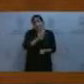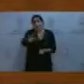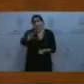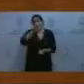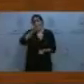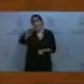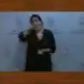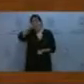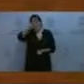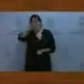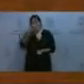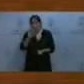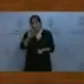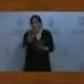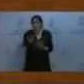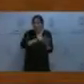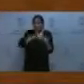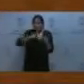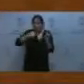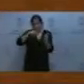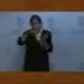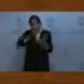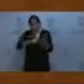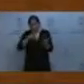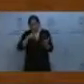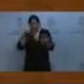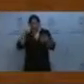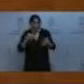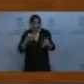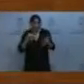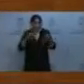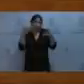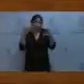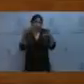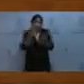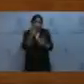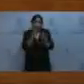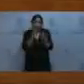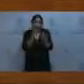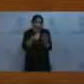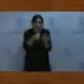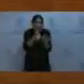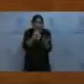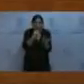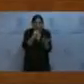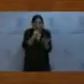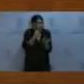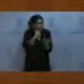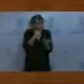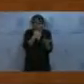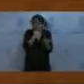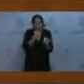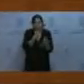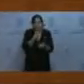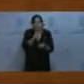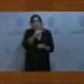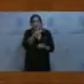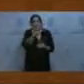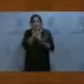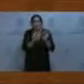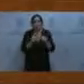yo, porque desde luego el Consejo Consultivo no ampara nada de eso. No dice dice que el que sea 100% pública o